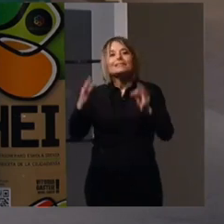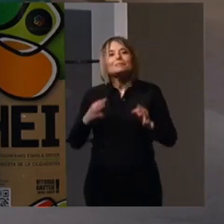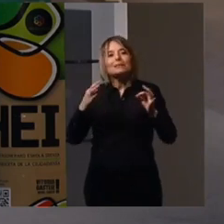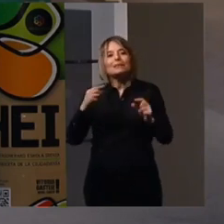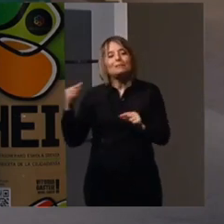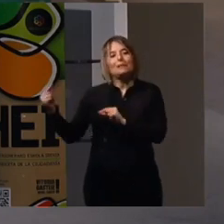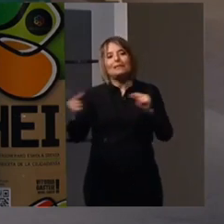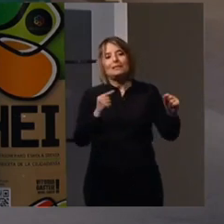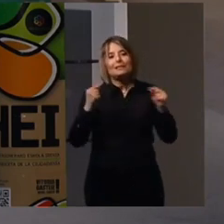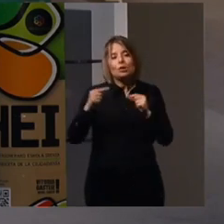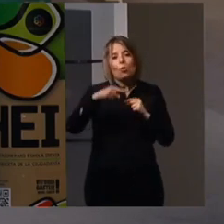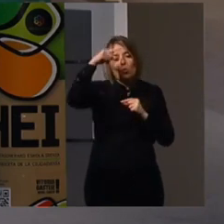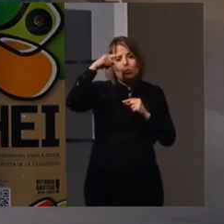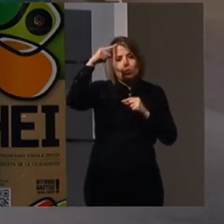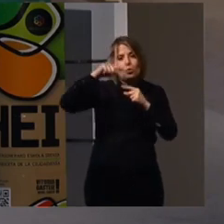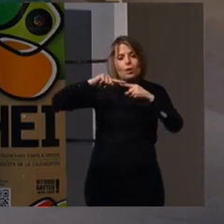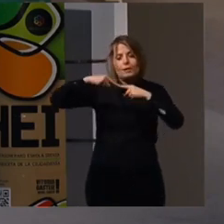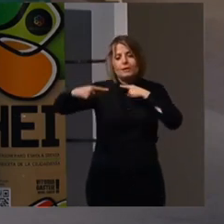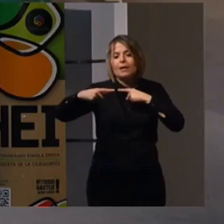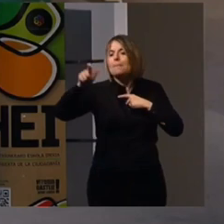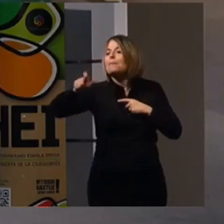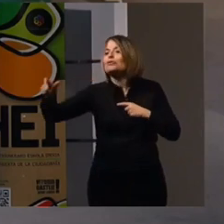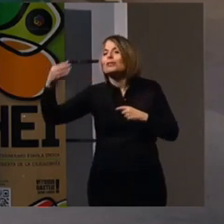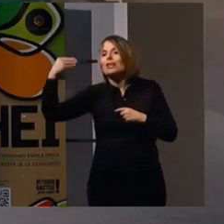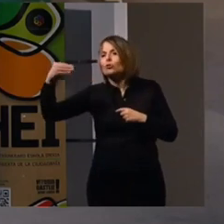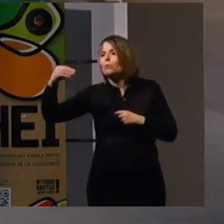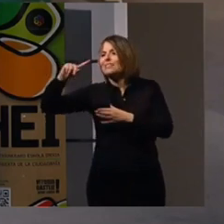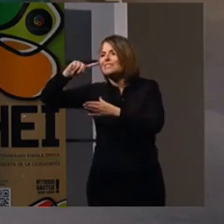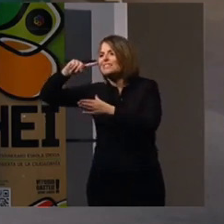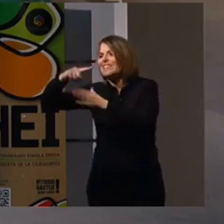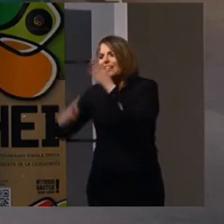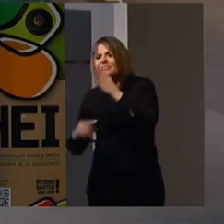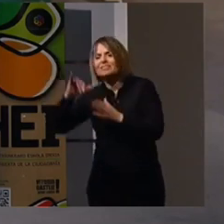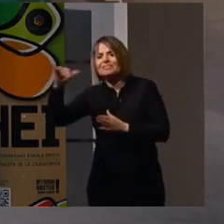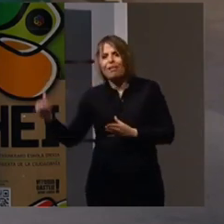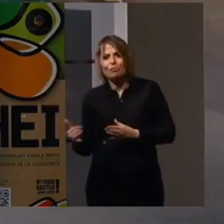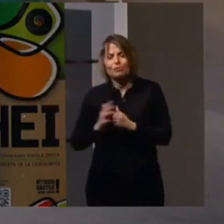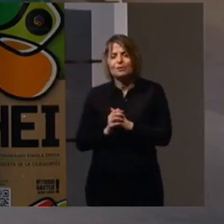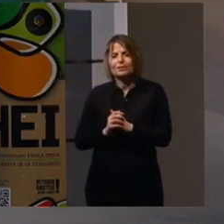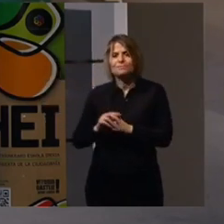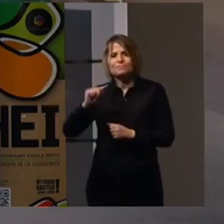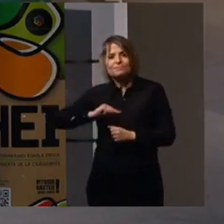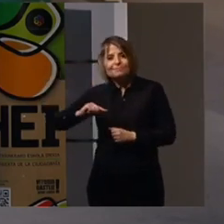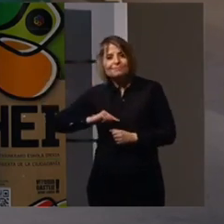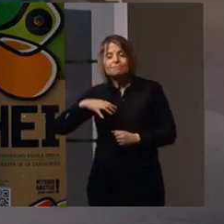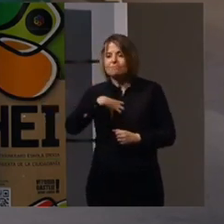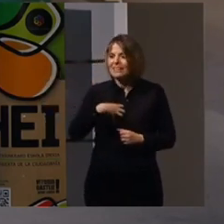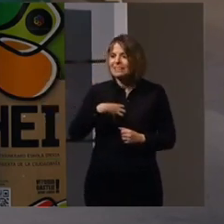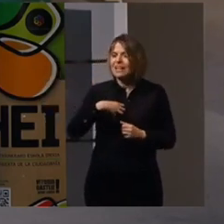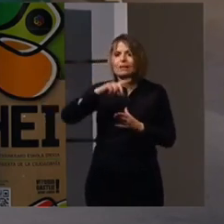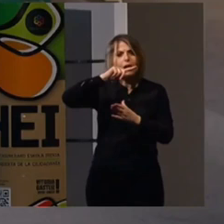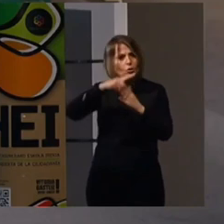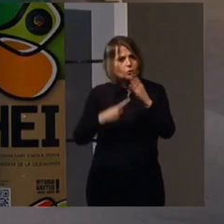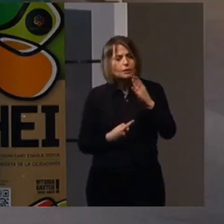de lecturas intergeneracionales de esto. Son los jóvenes los que están muy cansados, ¿no? En realidad yo creo que esta sensación de malestar y esta sensación de